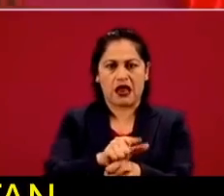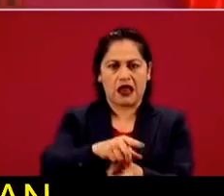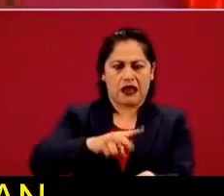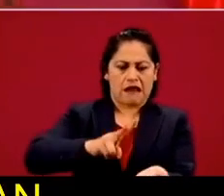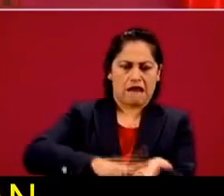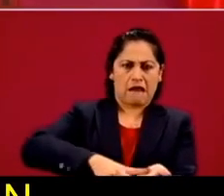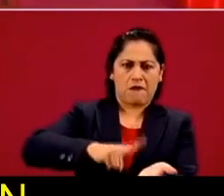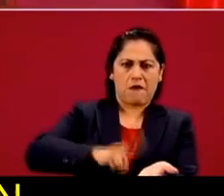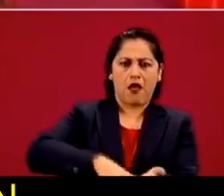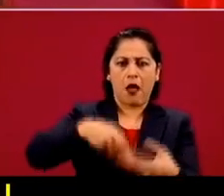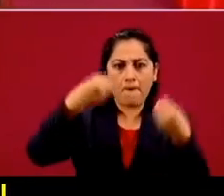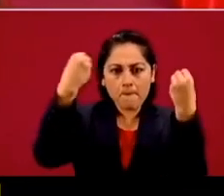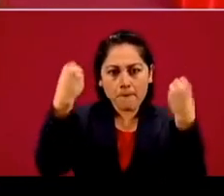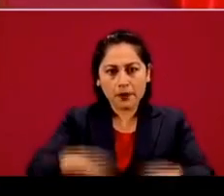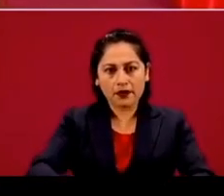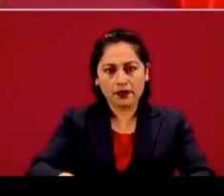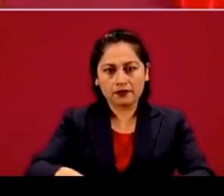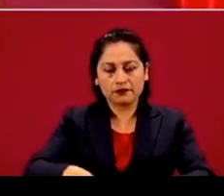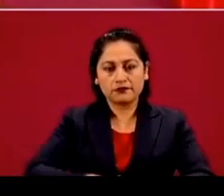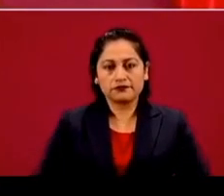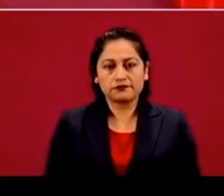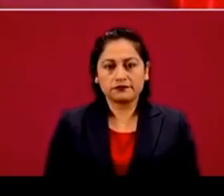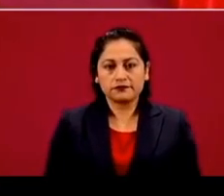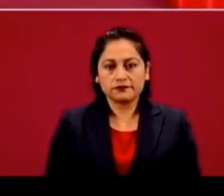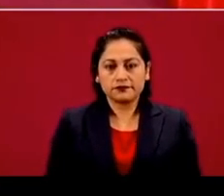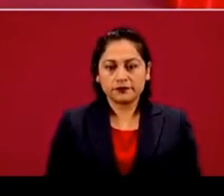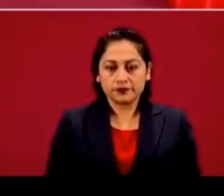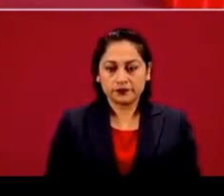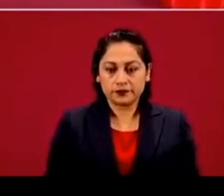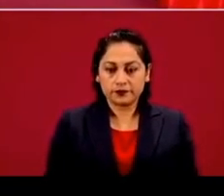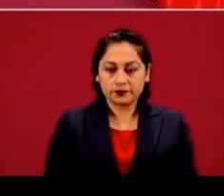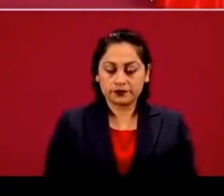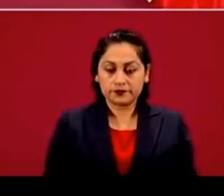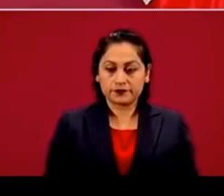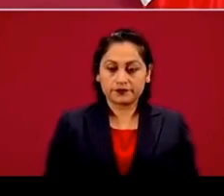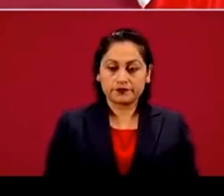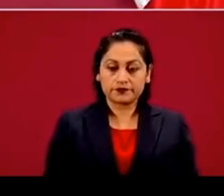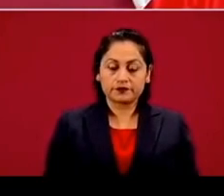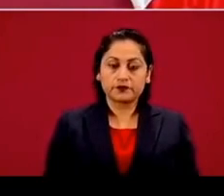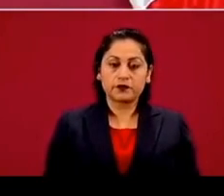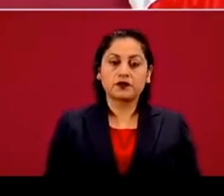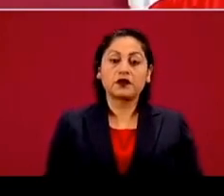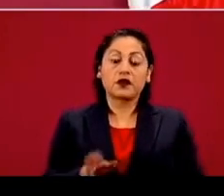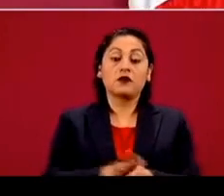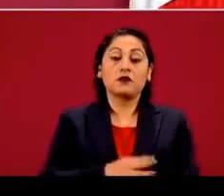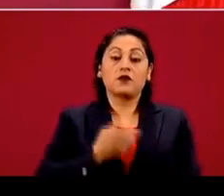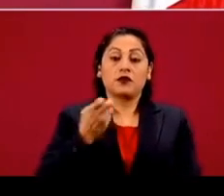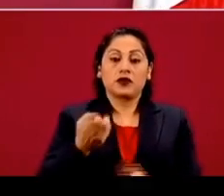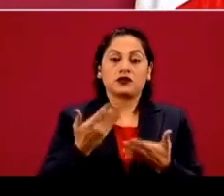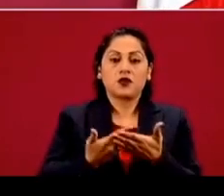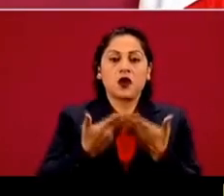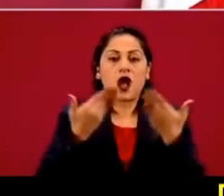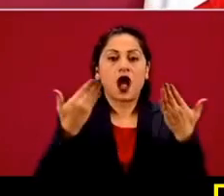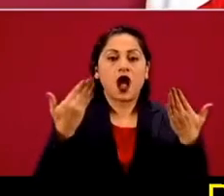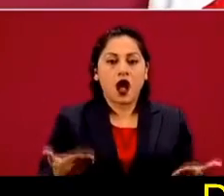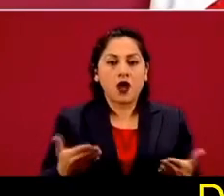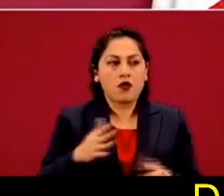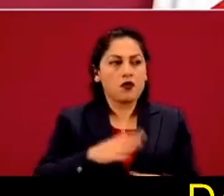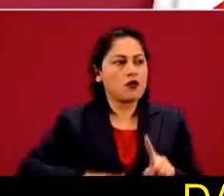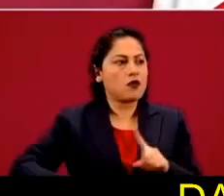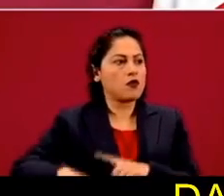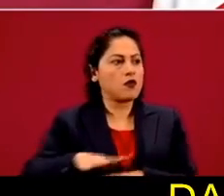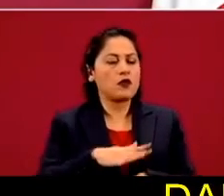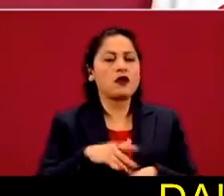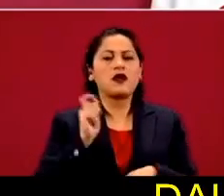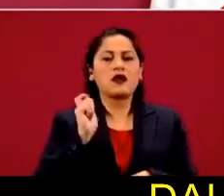valores. Por eso toda esta descomposición actual